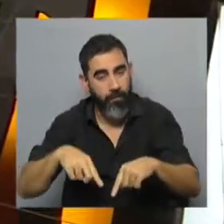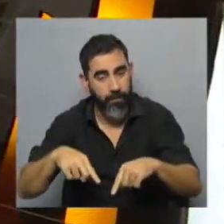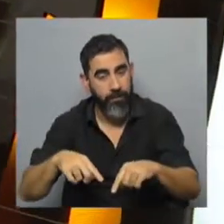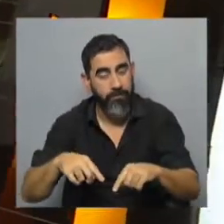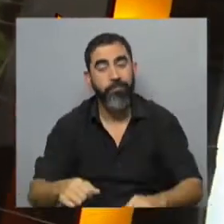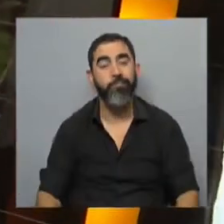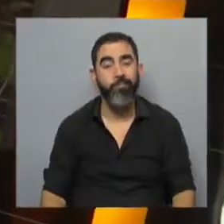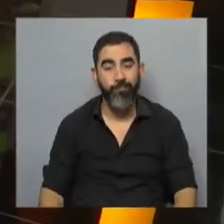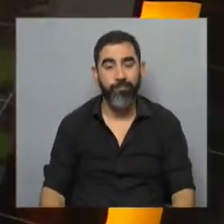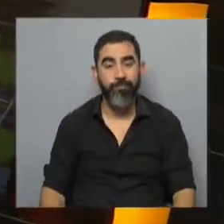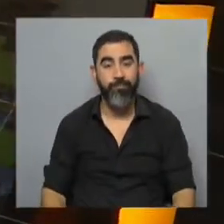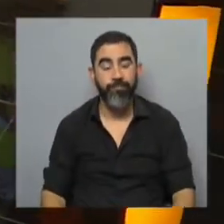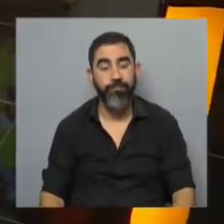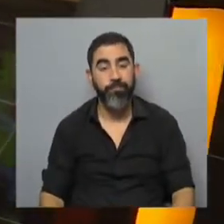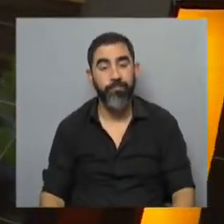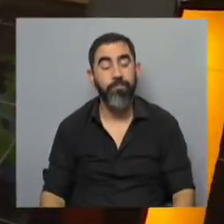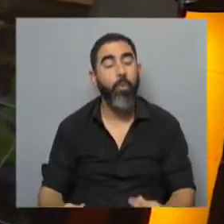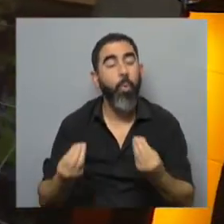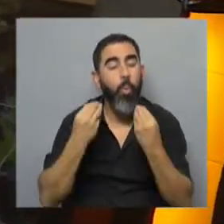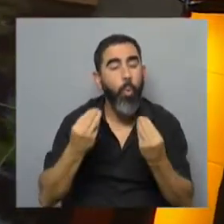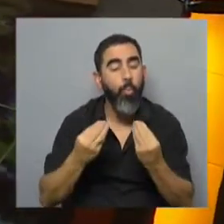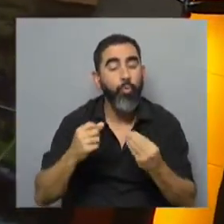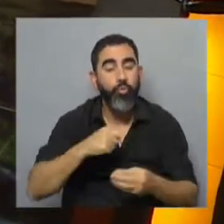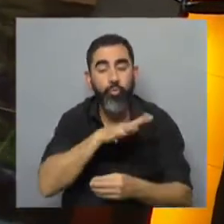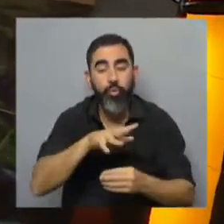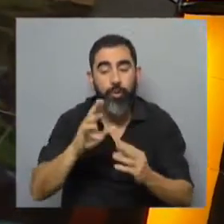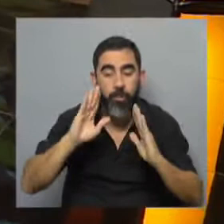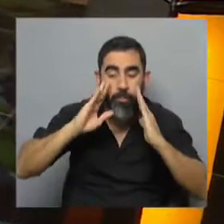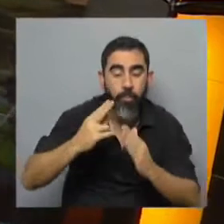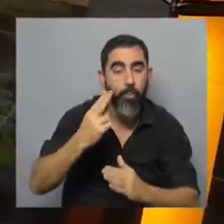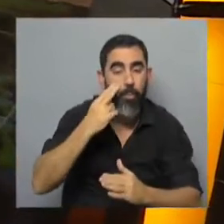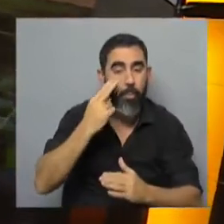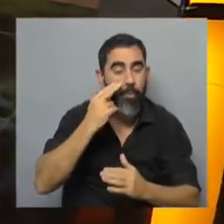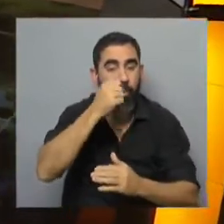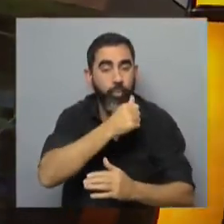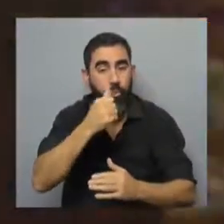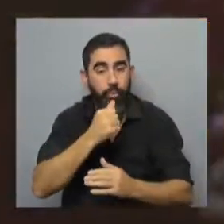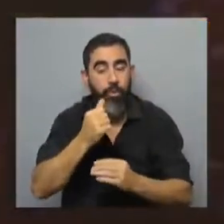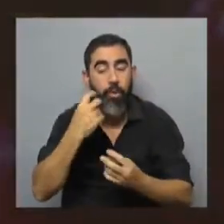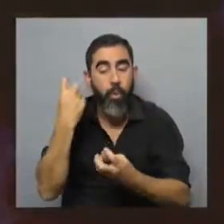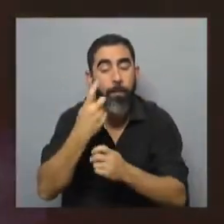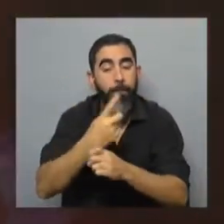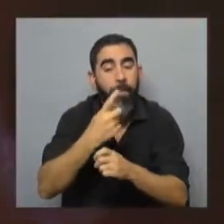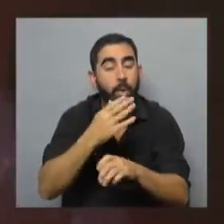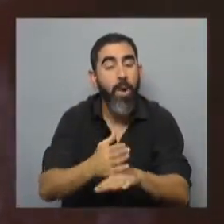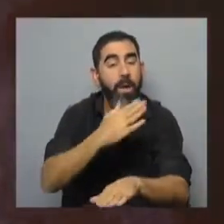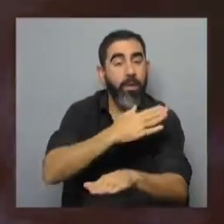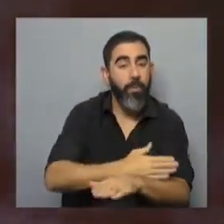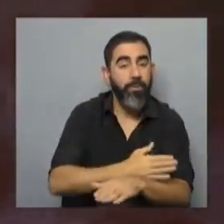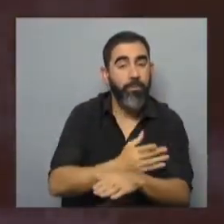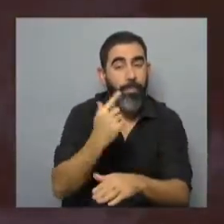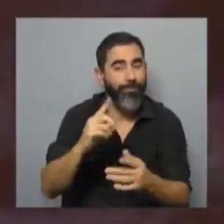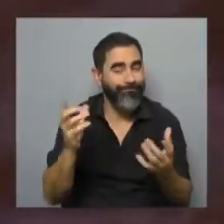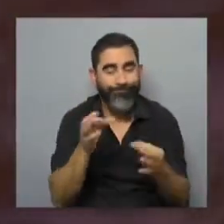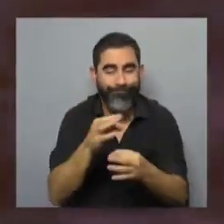están sobrefertilizados. Y el tema es cómo atendemos como sociedad esta problemática. Deberíamos atacar las causas y no hemos tenido demasiado éxito al